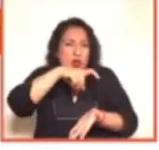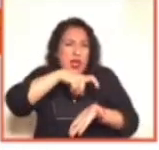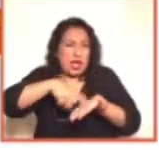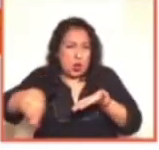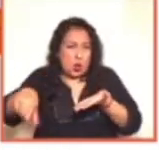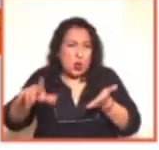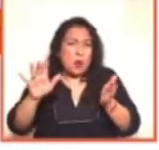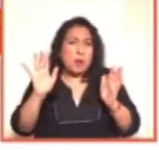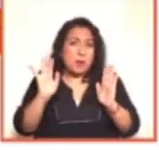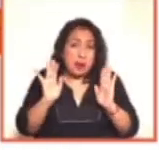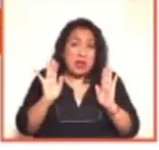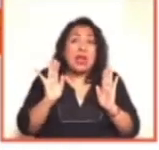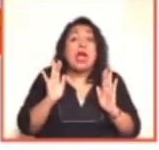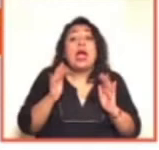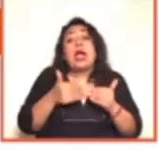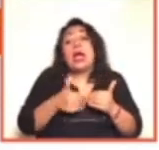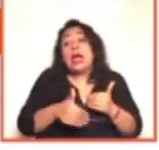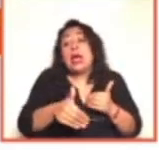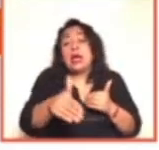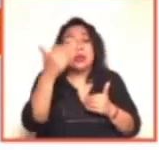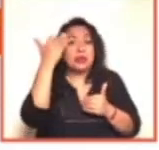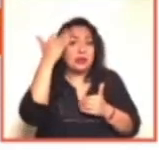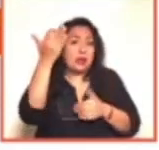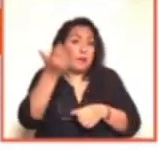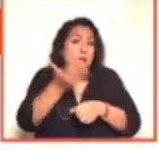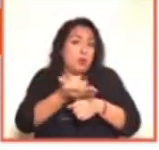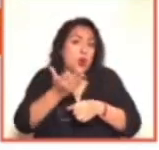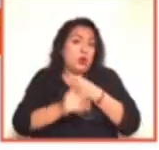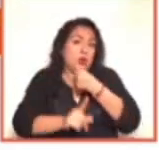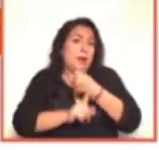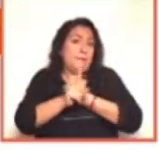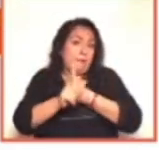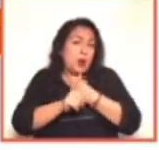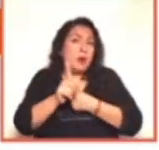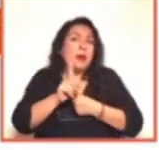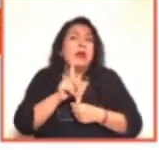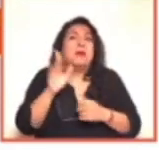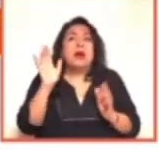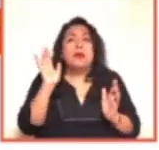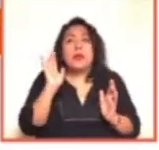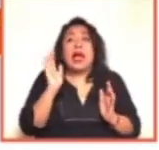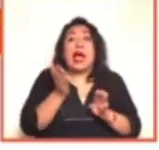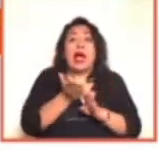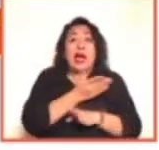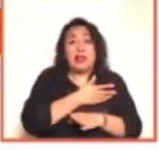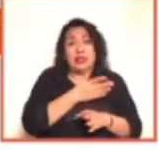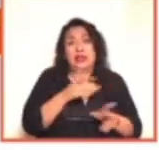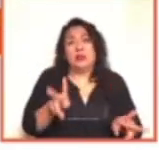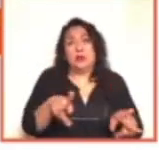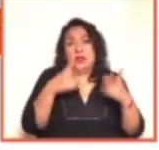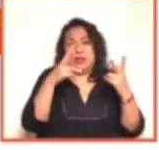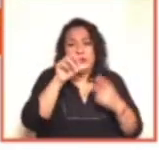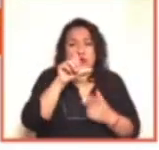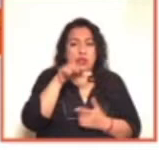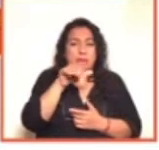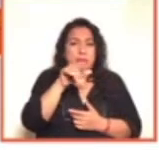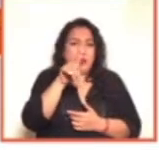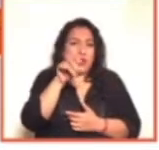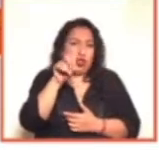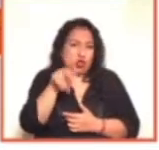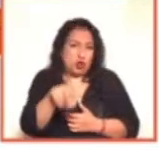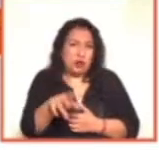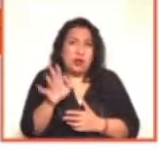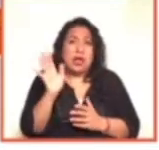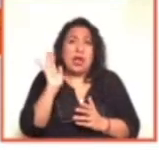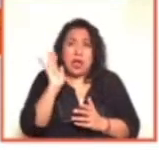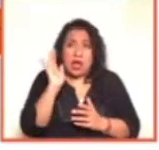lo menos en lo que está la crisis. Y estábamos en Amazon, entonces no es como que, bueno, estamos